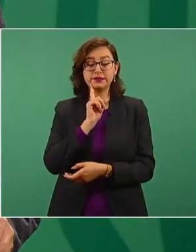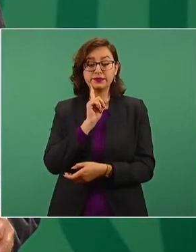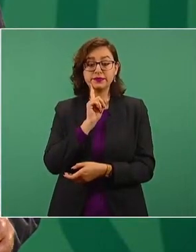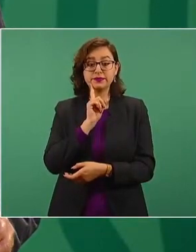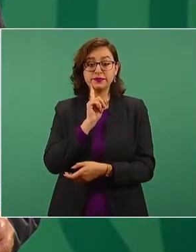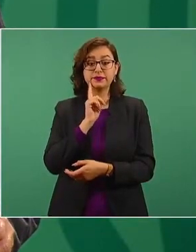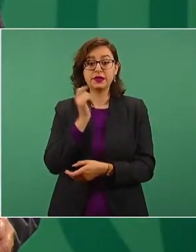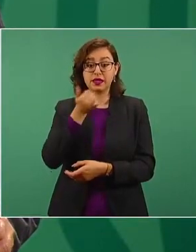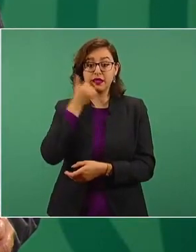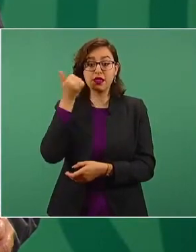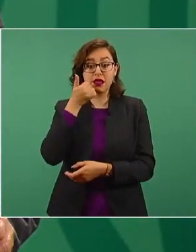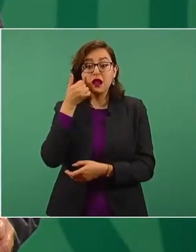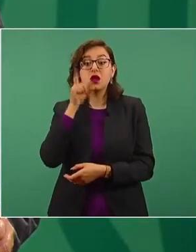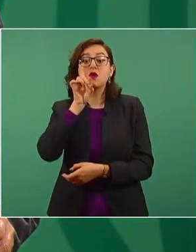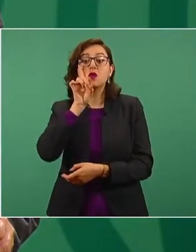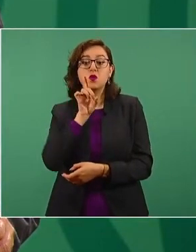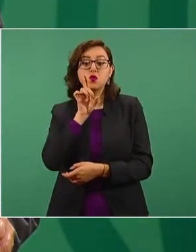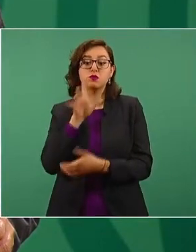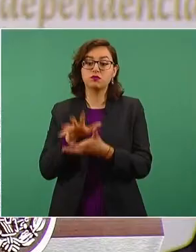estudiantes.